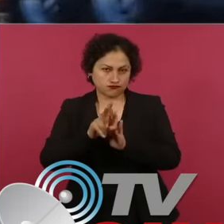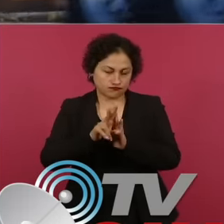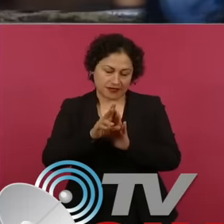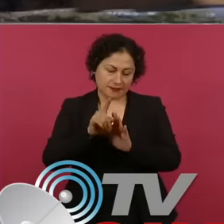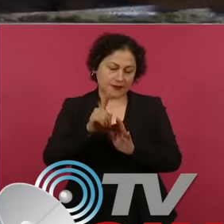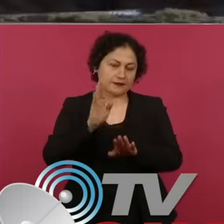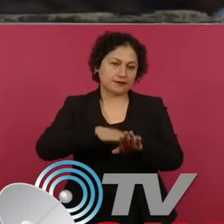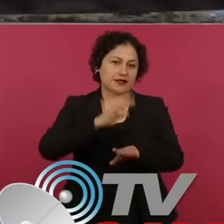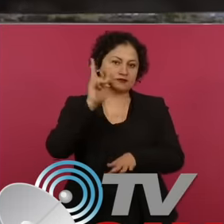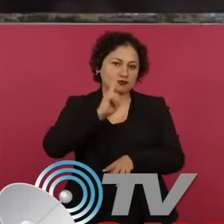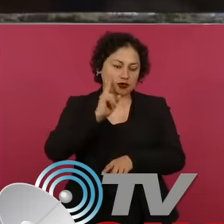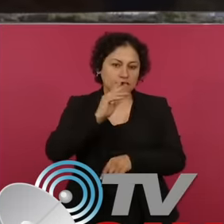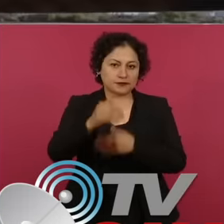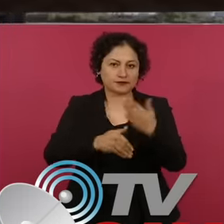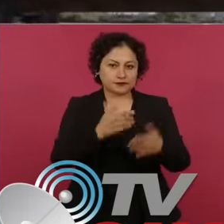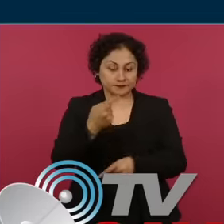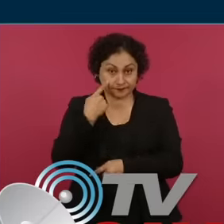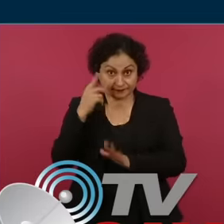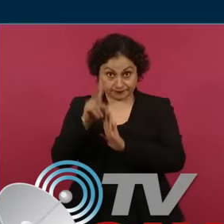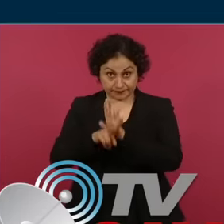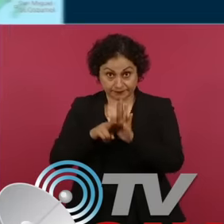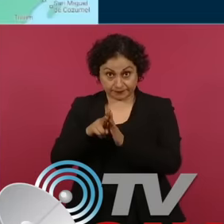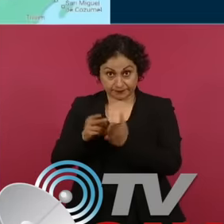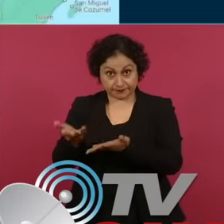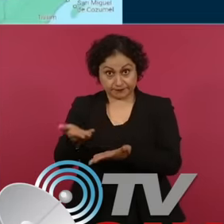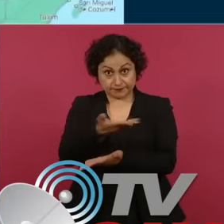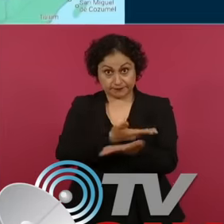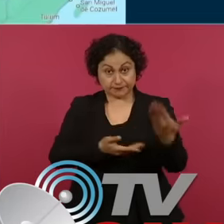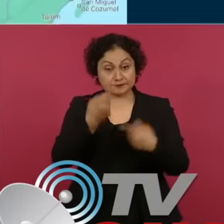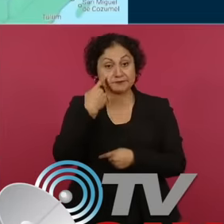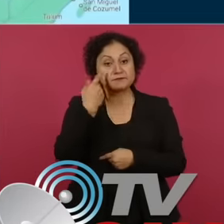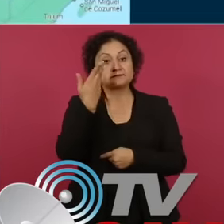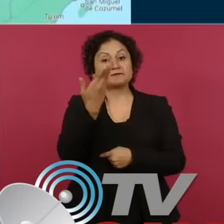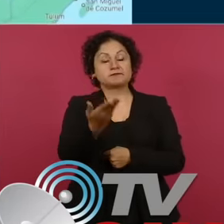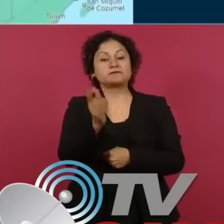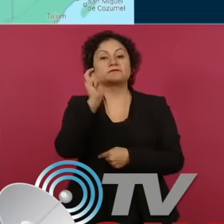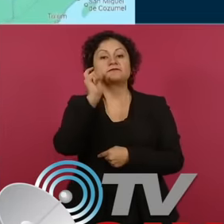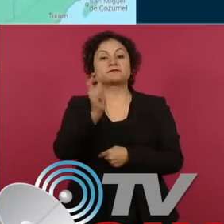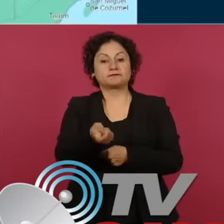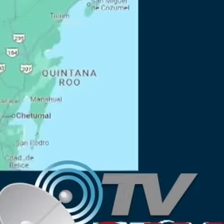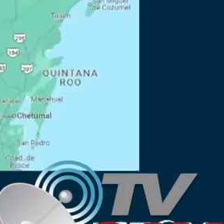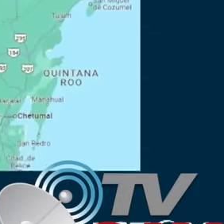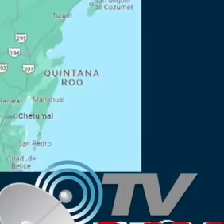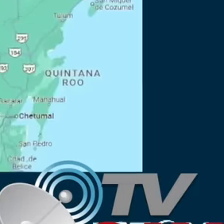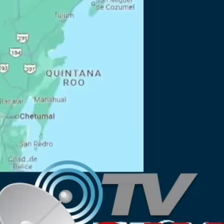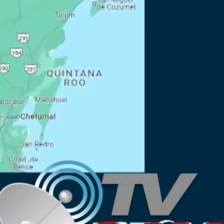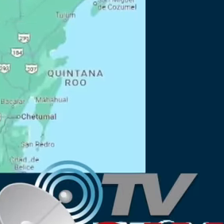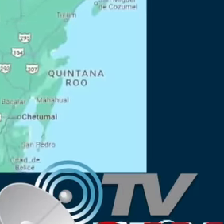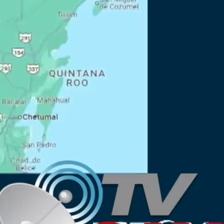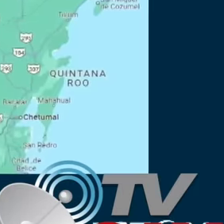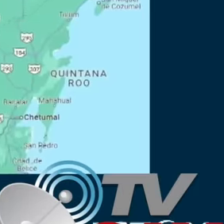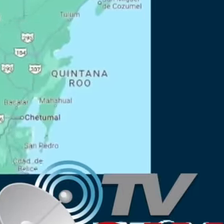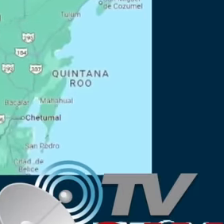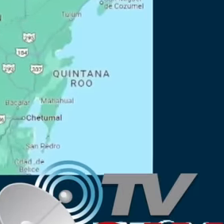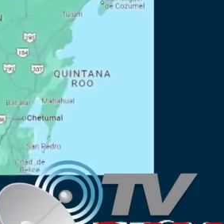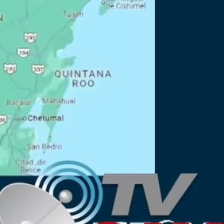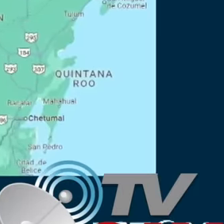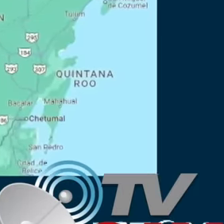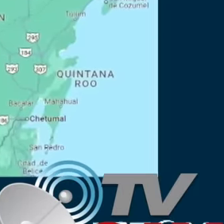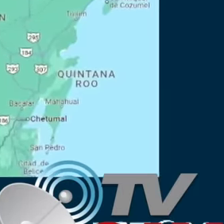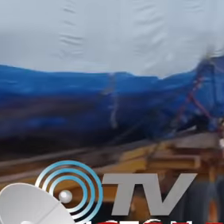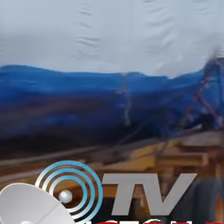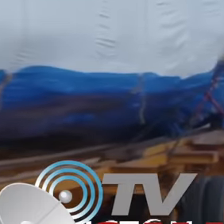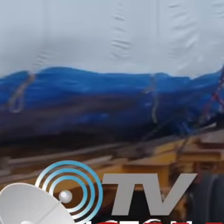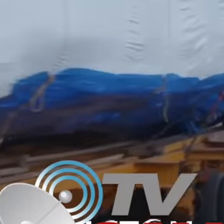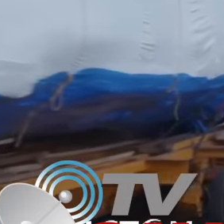distintas velocidades. Tenemos un video que quisiéramos compartir con ustedes para que puedan ver el traslado de este tren que hoy durmió en Campeche, que